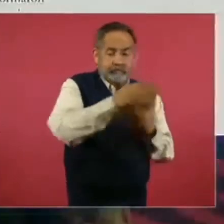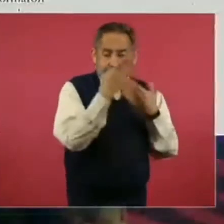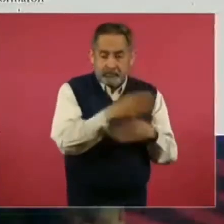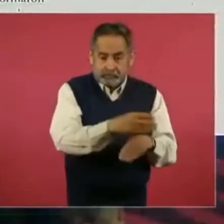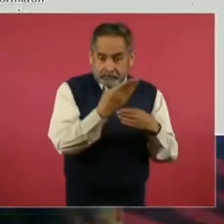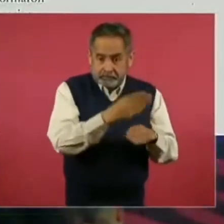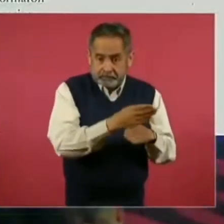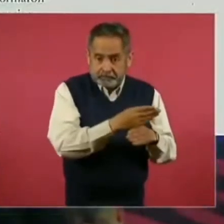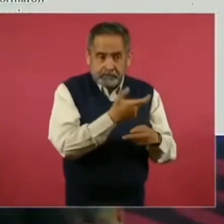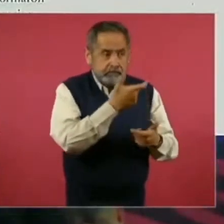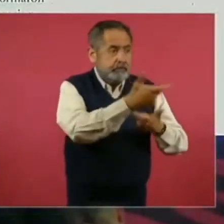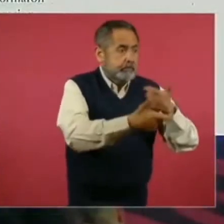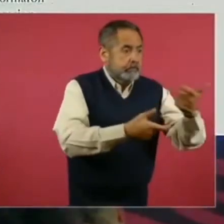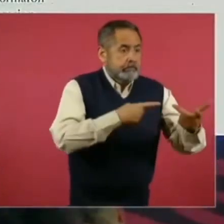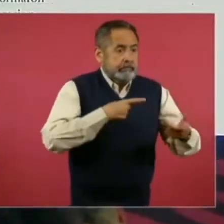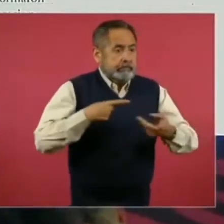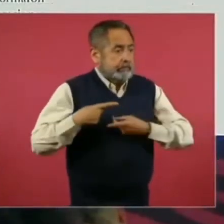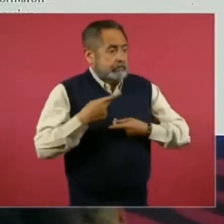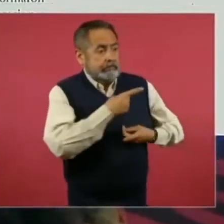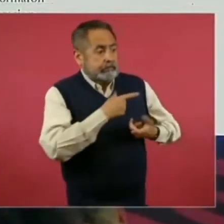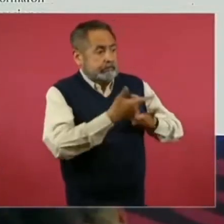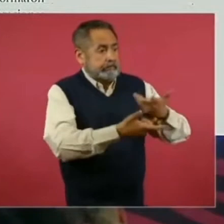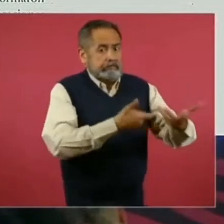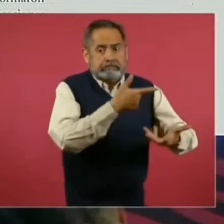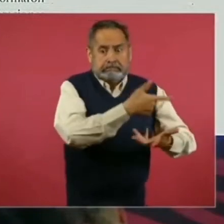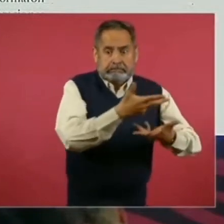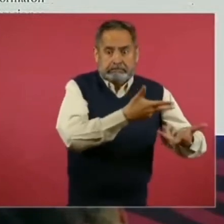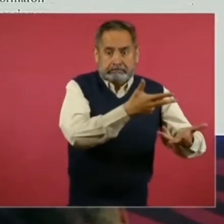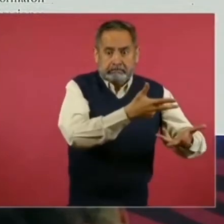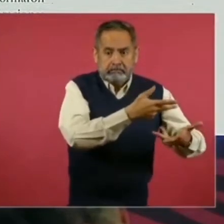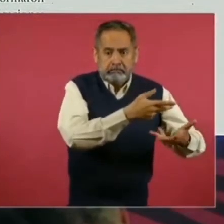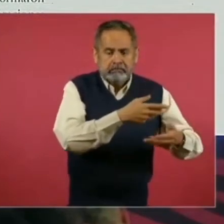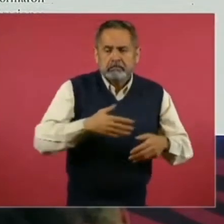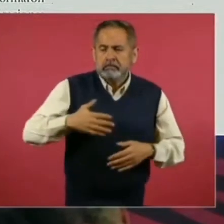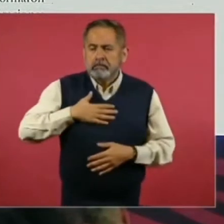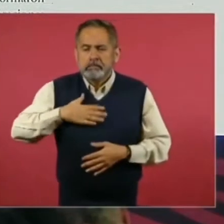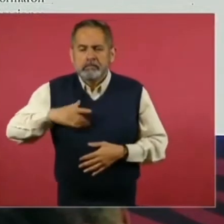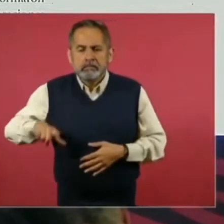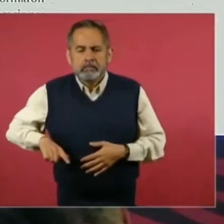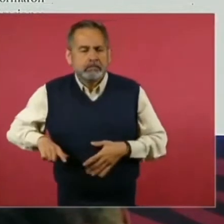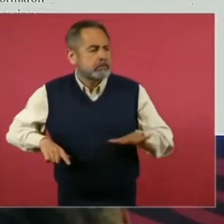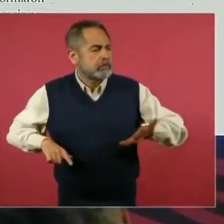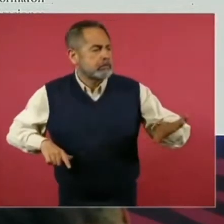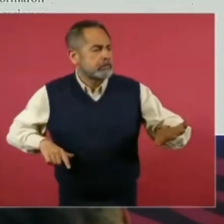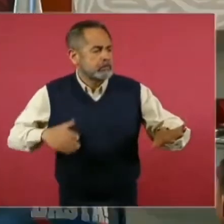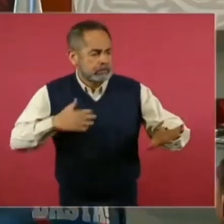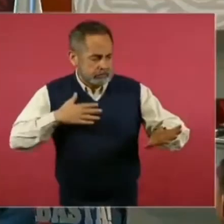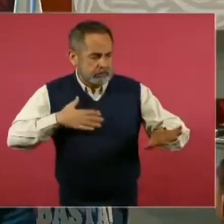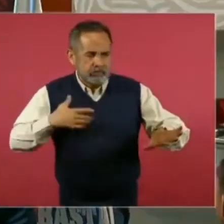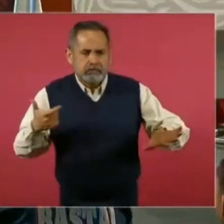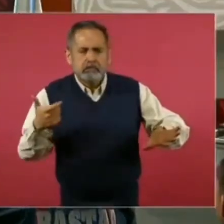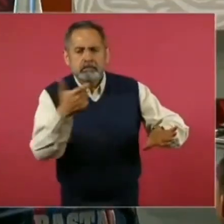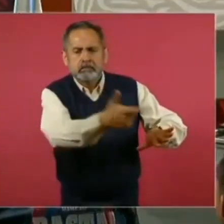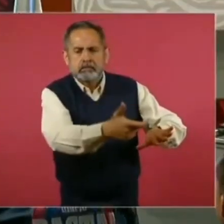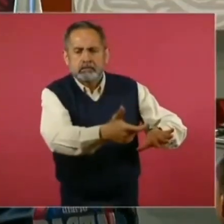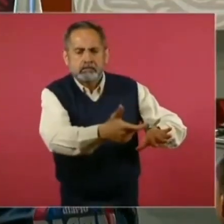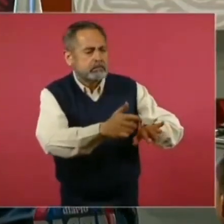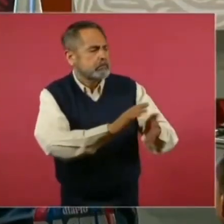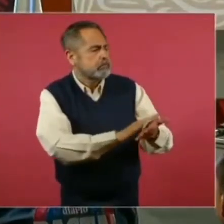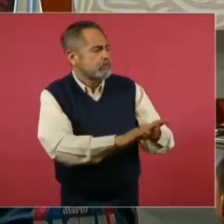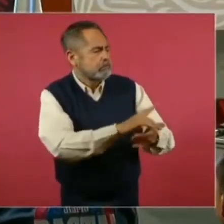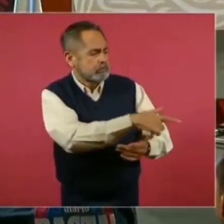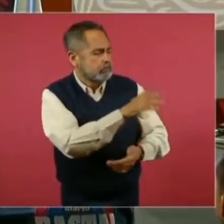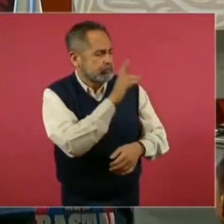unos cuantos empresarios y banqueros en deuda pública. En la actualidad, al 31 de diciembre